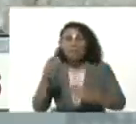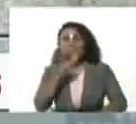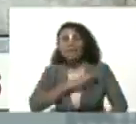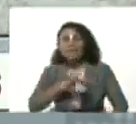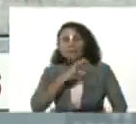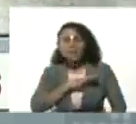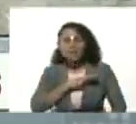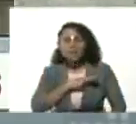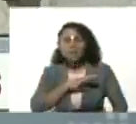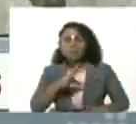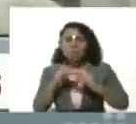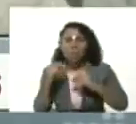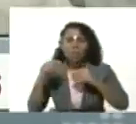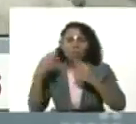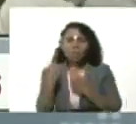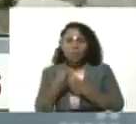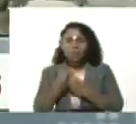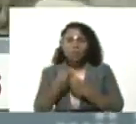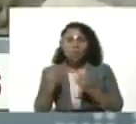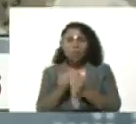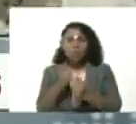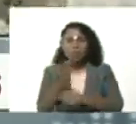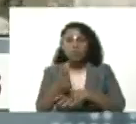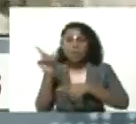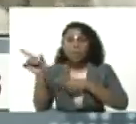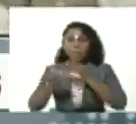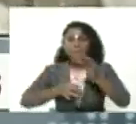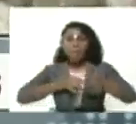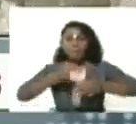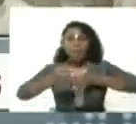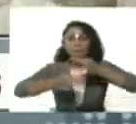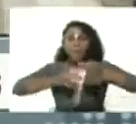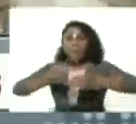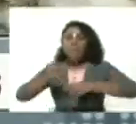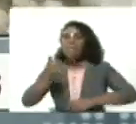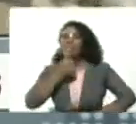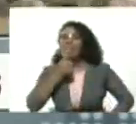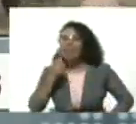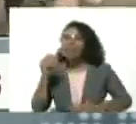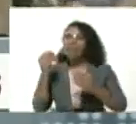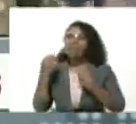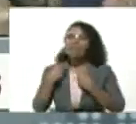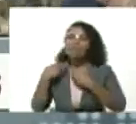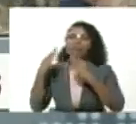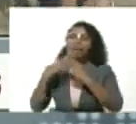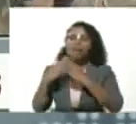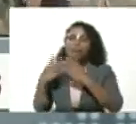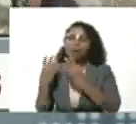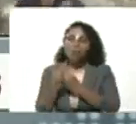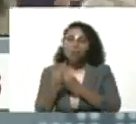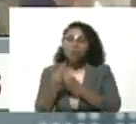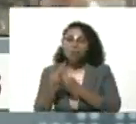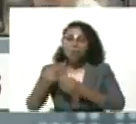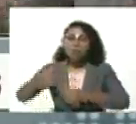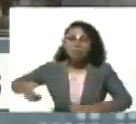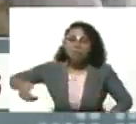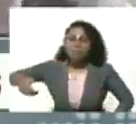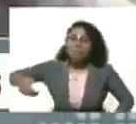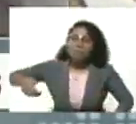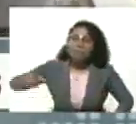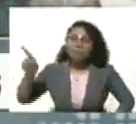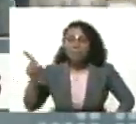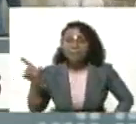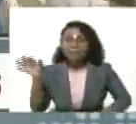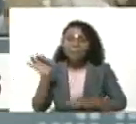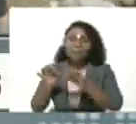señoras que iban caminando contigo. Ellas van explicando exactamente quiénes viven en esa casa. Y tú ibas al lado de ella, yo te veía abrazada con ella. Claro, porque ellas